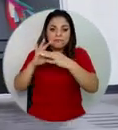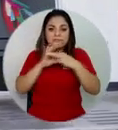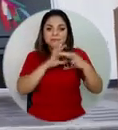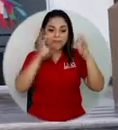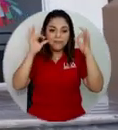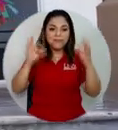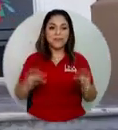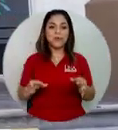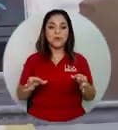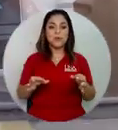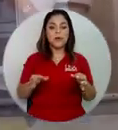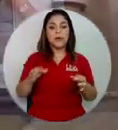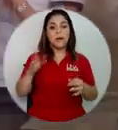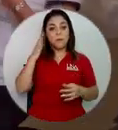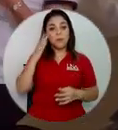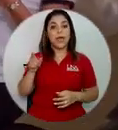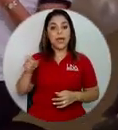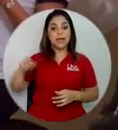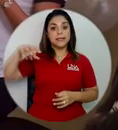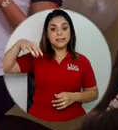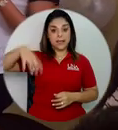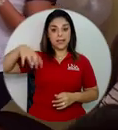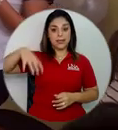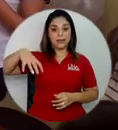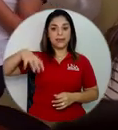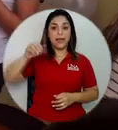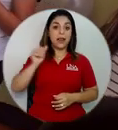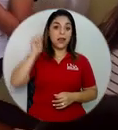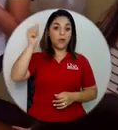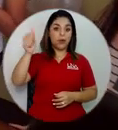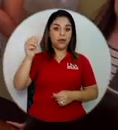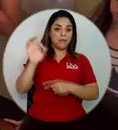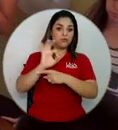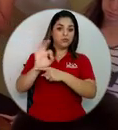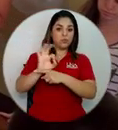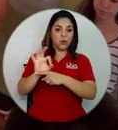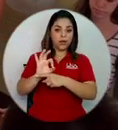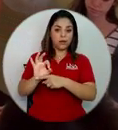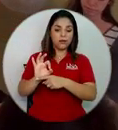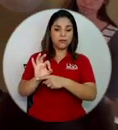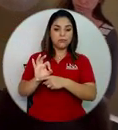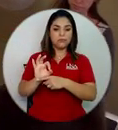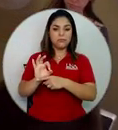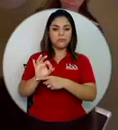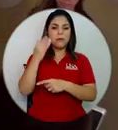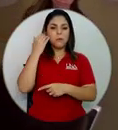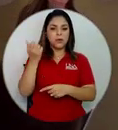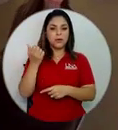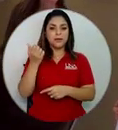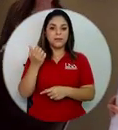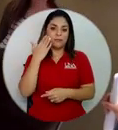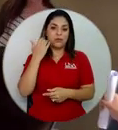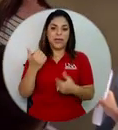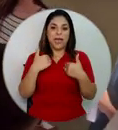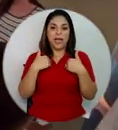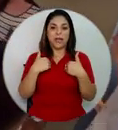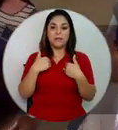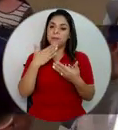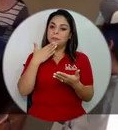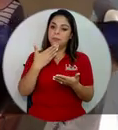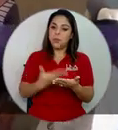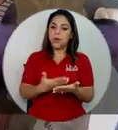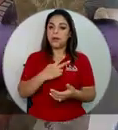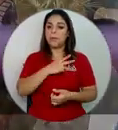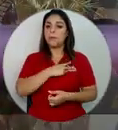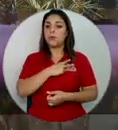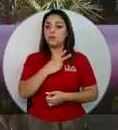hecho de que la sede interuniversitaria funcione es porque hay buena